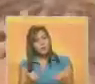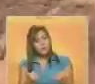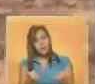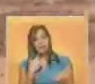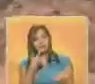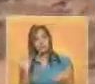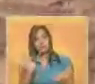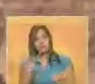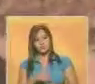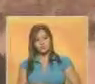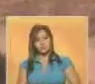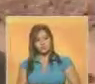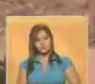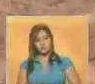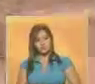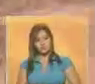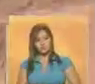misión